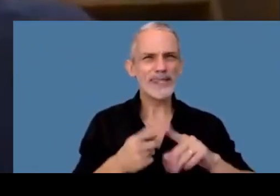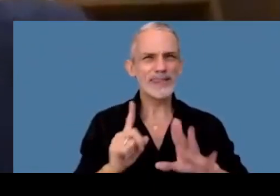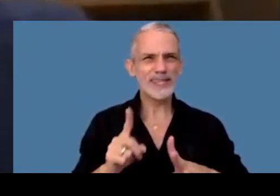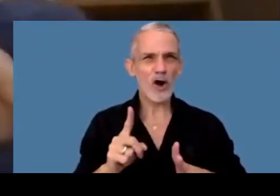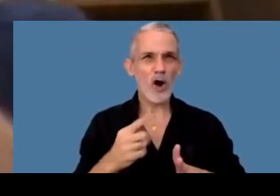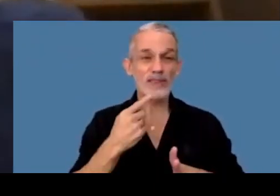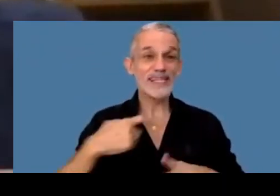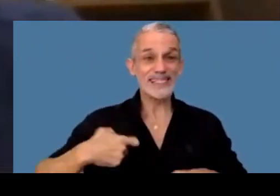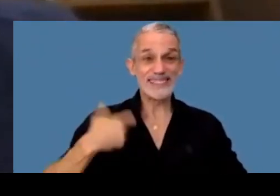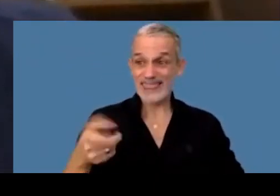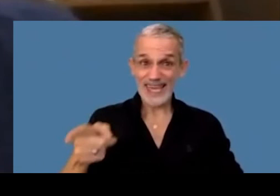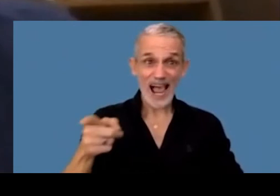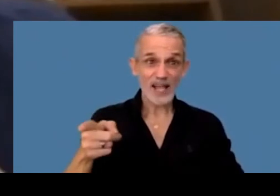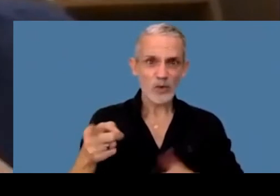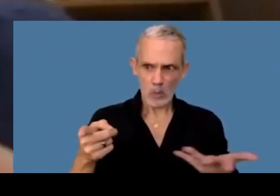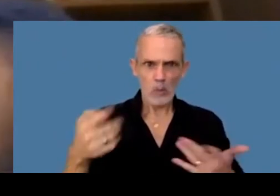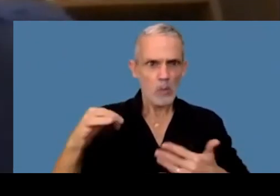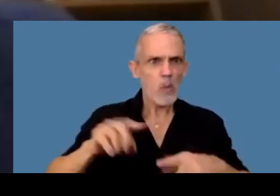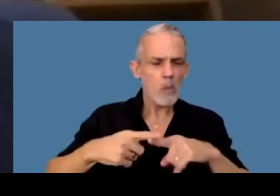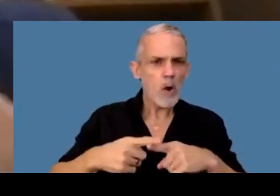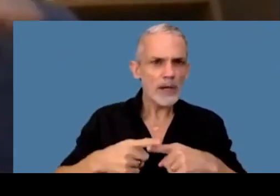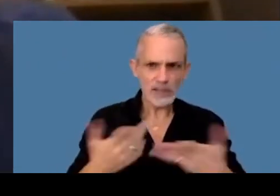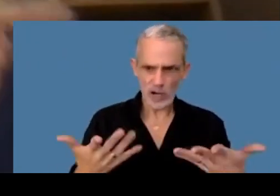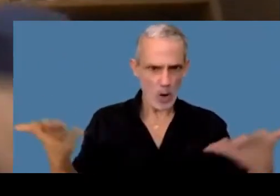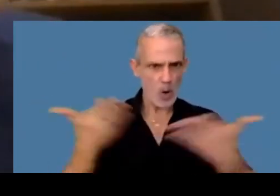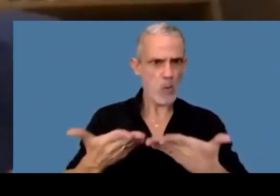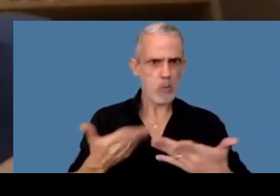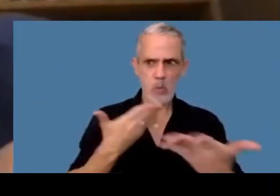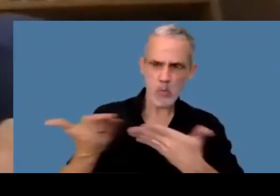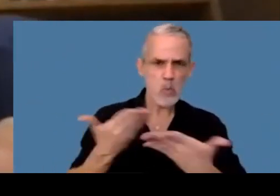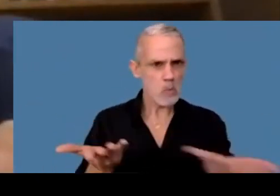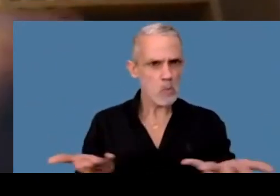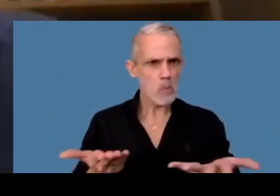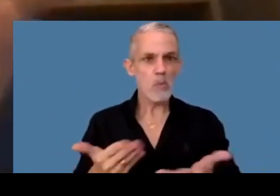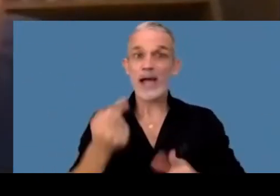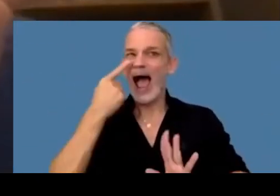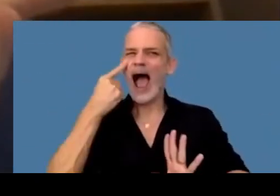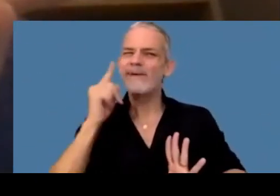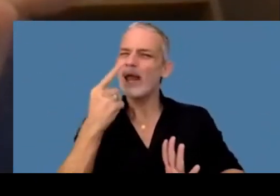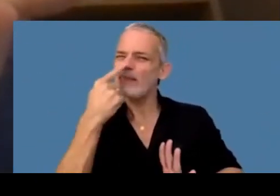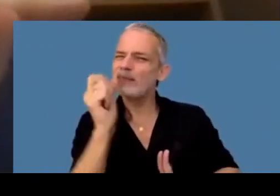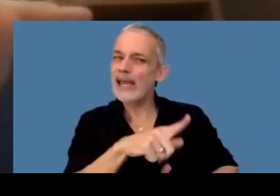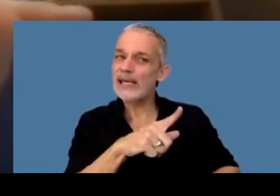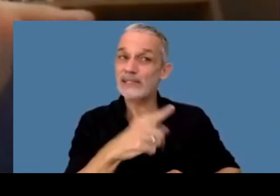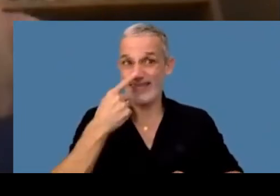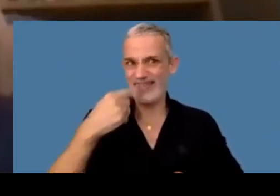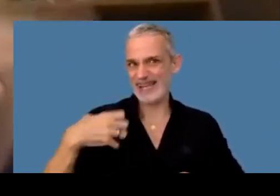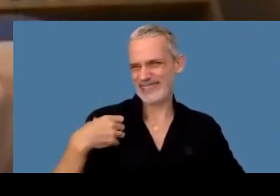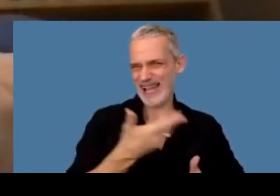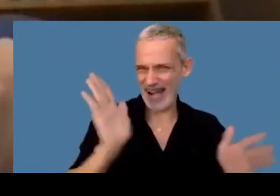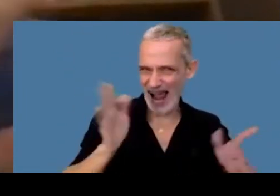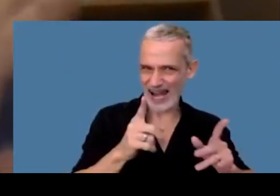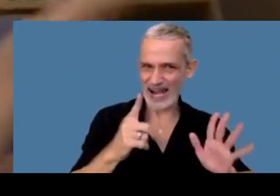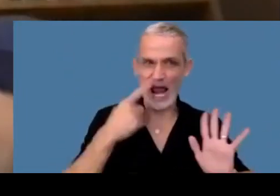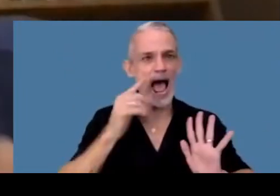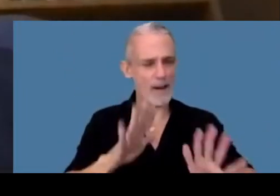sindicato está llamado a discutir políticamente esto, y lo tiene que ver en función de sus intereses y del interés general, porque hay otros